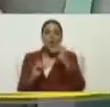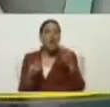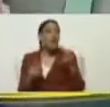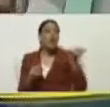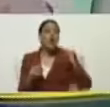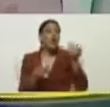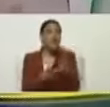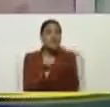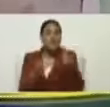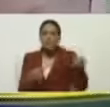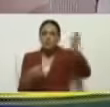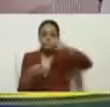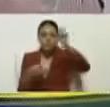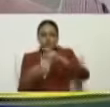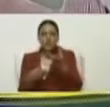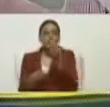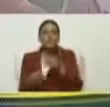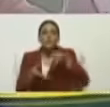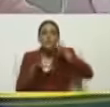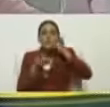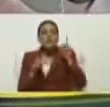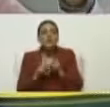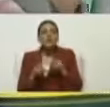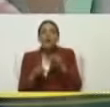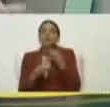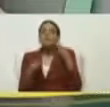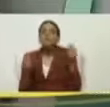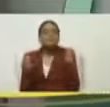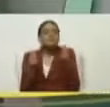néctar de los dioses.